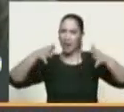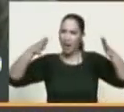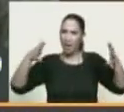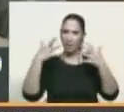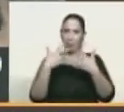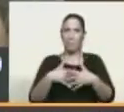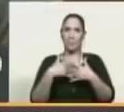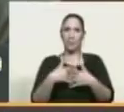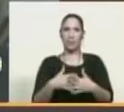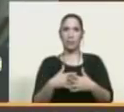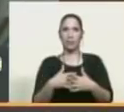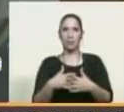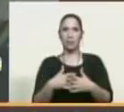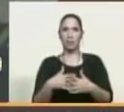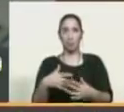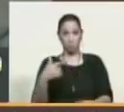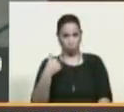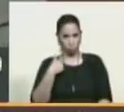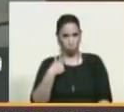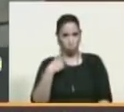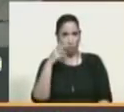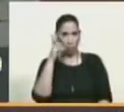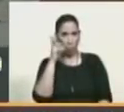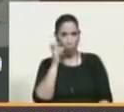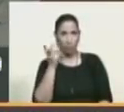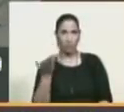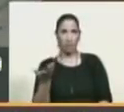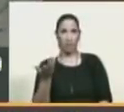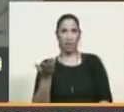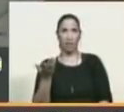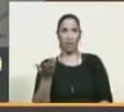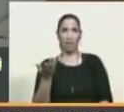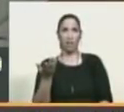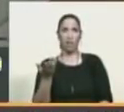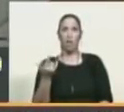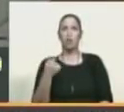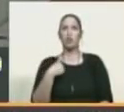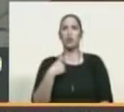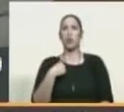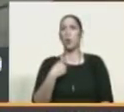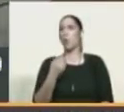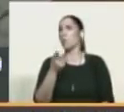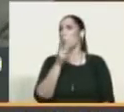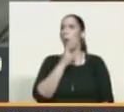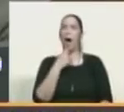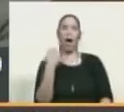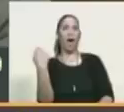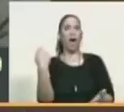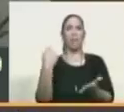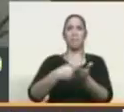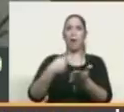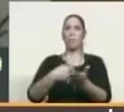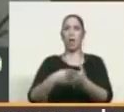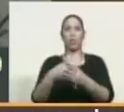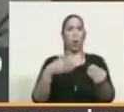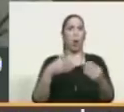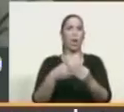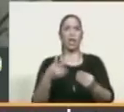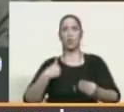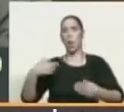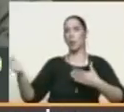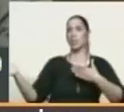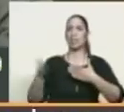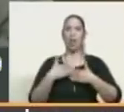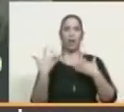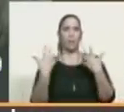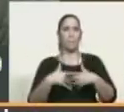grandes empresas, yo los escuché, si no me dan dólares, cierro. ¿No los escuchó el país? ¿No